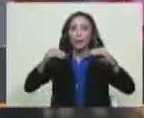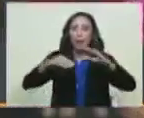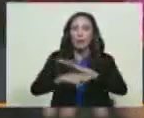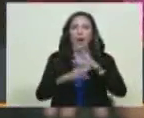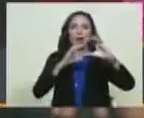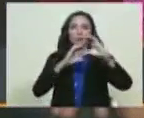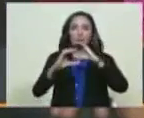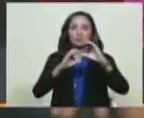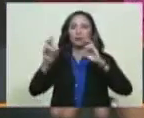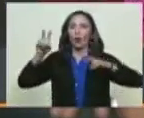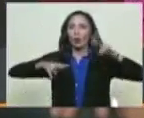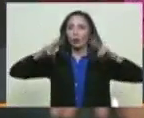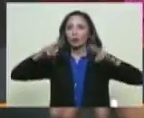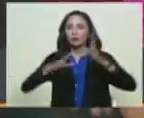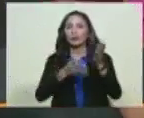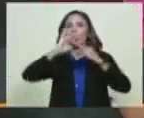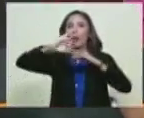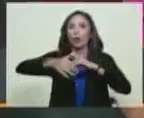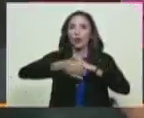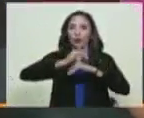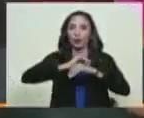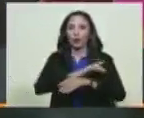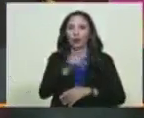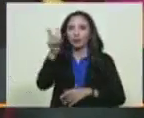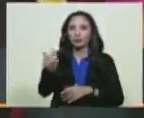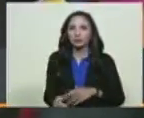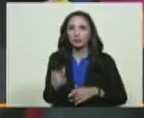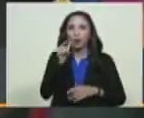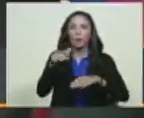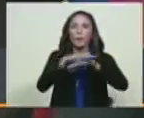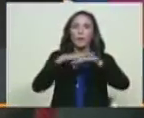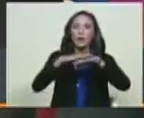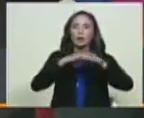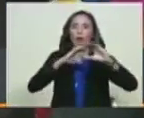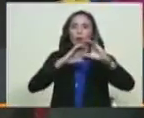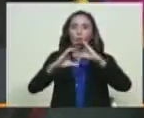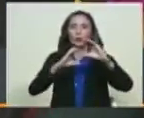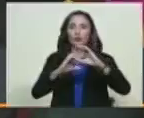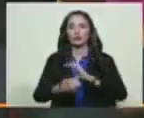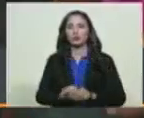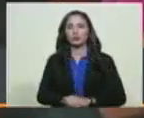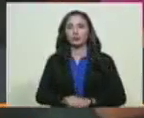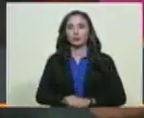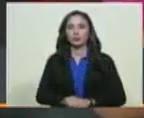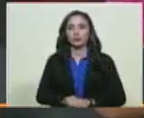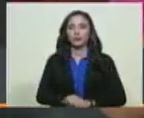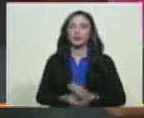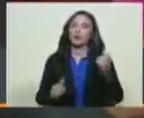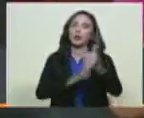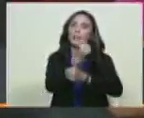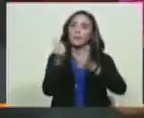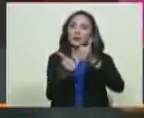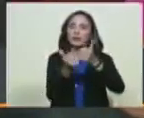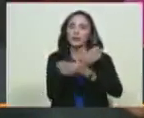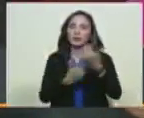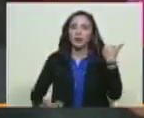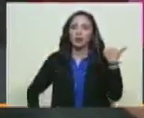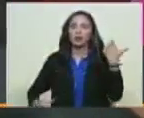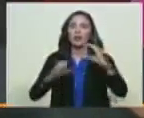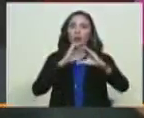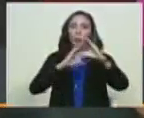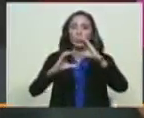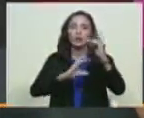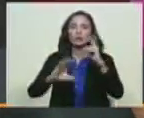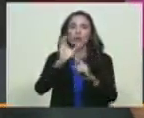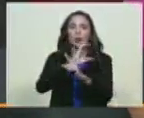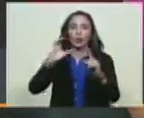hizo el compañero jorge rodríguez gómez ministro de comunicación y vicepresidente de comunicación y cultura